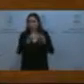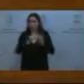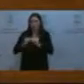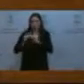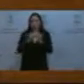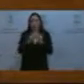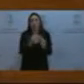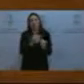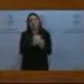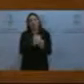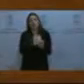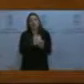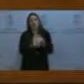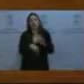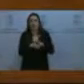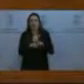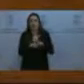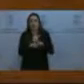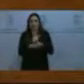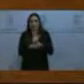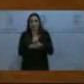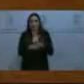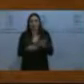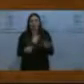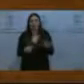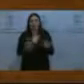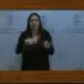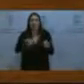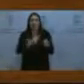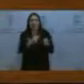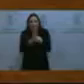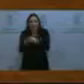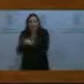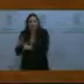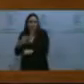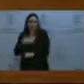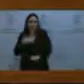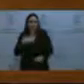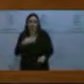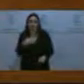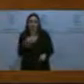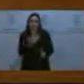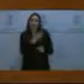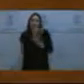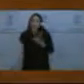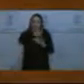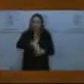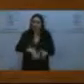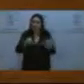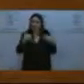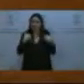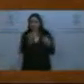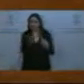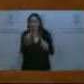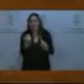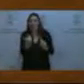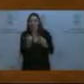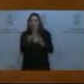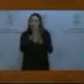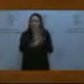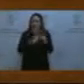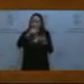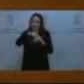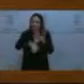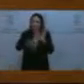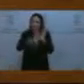Seguimos esperando. No podemos acudir a medidas supletorias. Han de adoptarse dentro de nuestras competencias, medidas en leyes